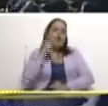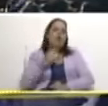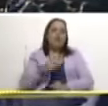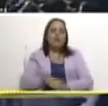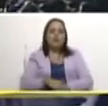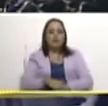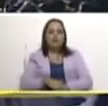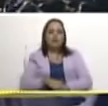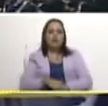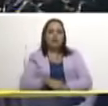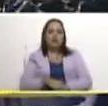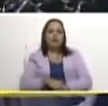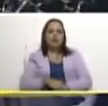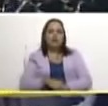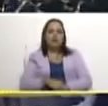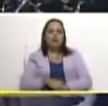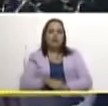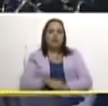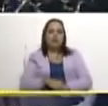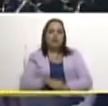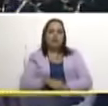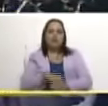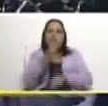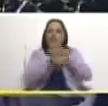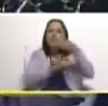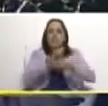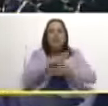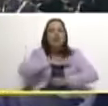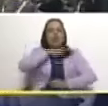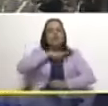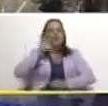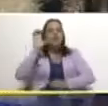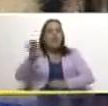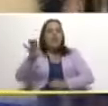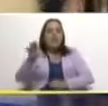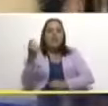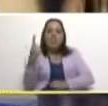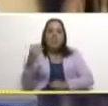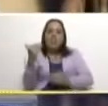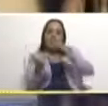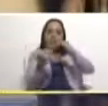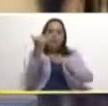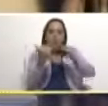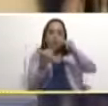quienes llenaron el país de desigualdad,